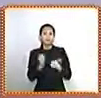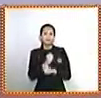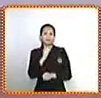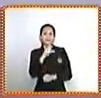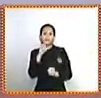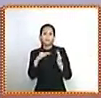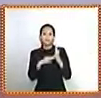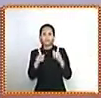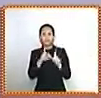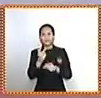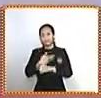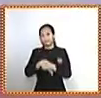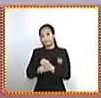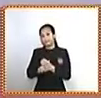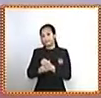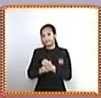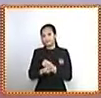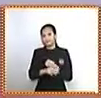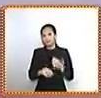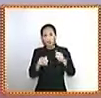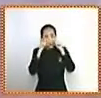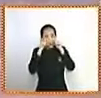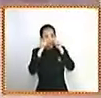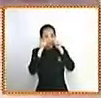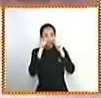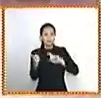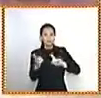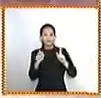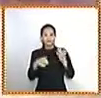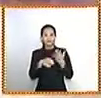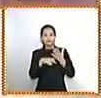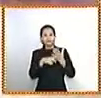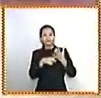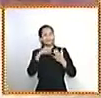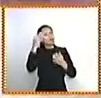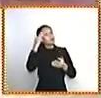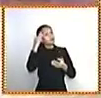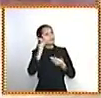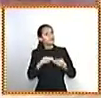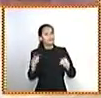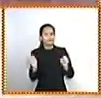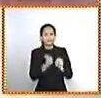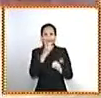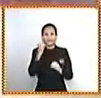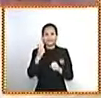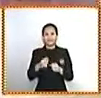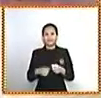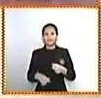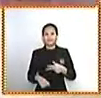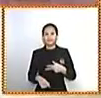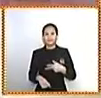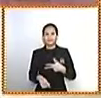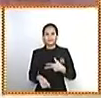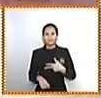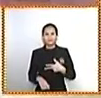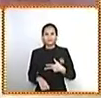números ganadores de Pega 3. Así que atento y con su boleto en mano, reconocemos el primer número ganador.